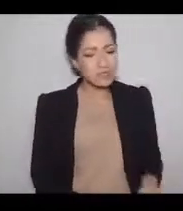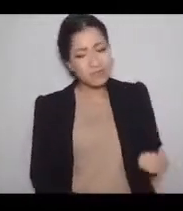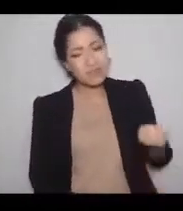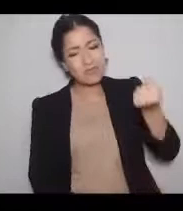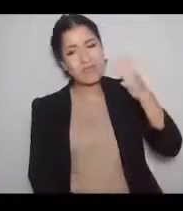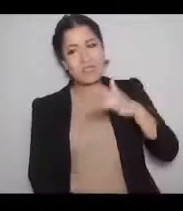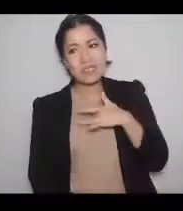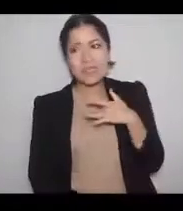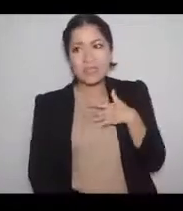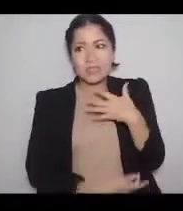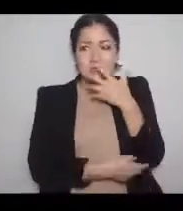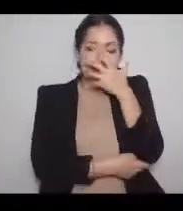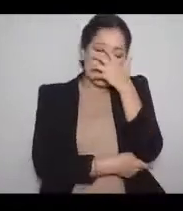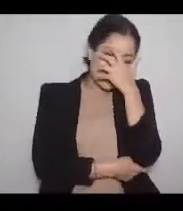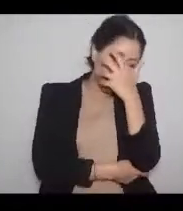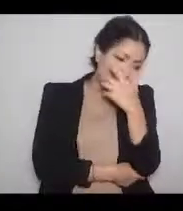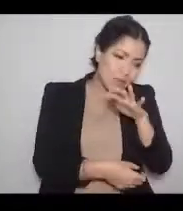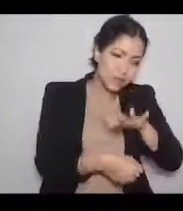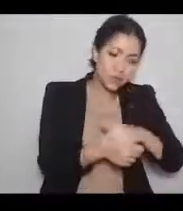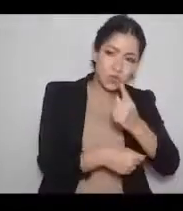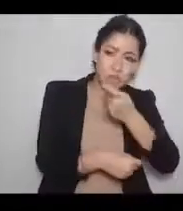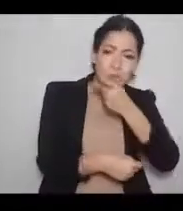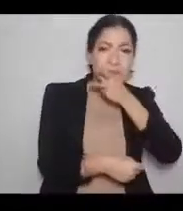una vieja buenísima que está en la fila del rey.